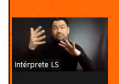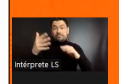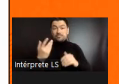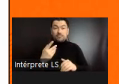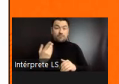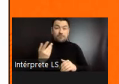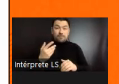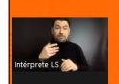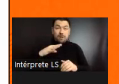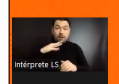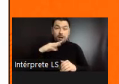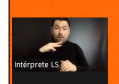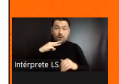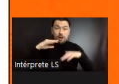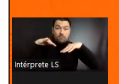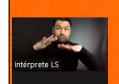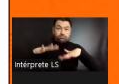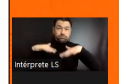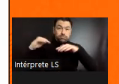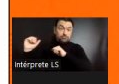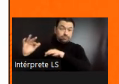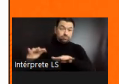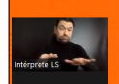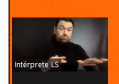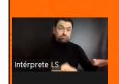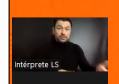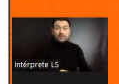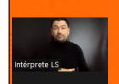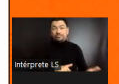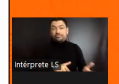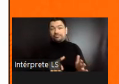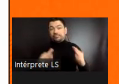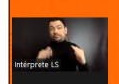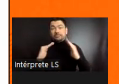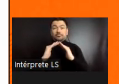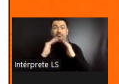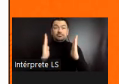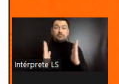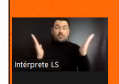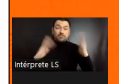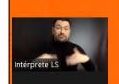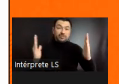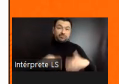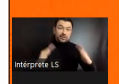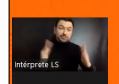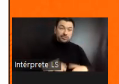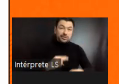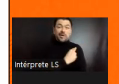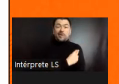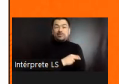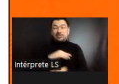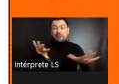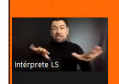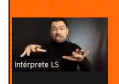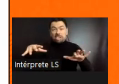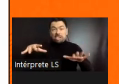de muertes y personas desplazadas, daños en infraestructura, incluyendo hospitales, y uno